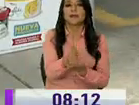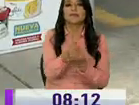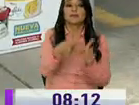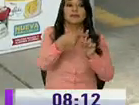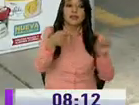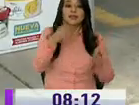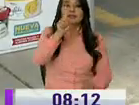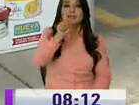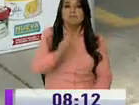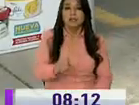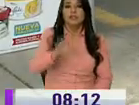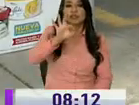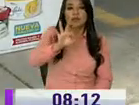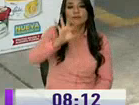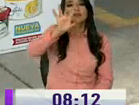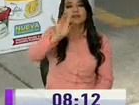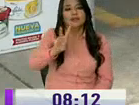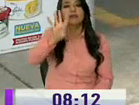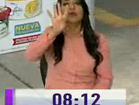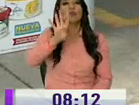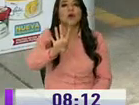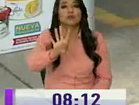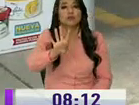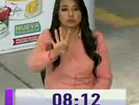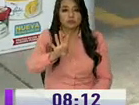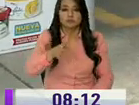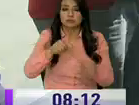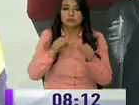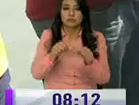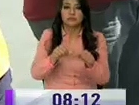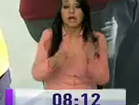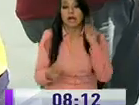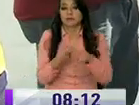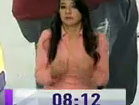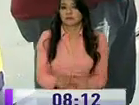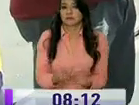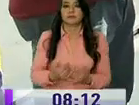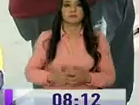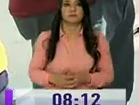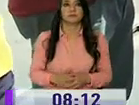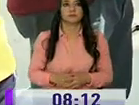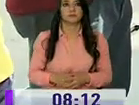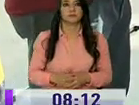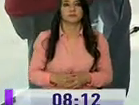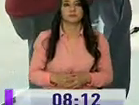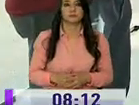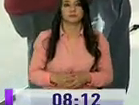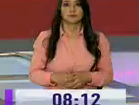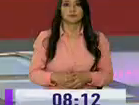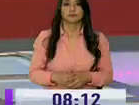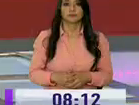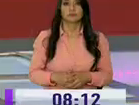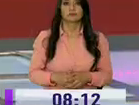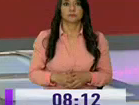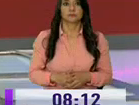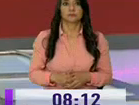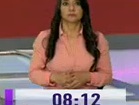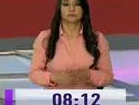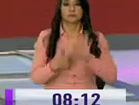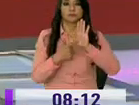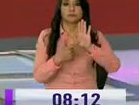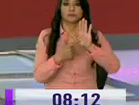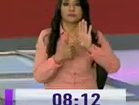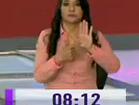1974 un subsidio por el uso de combustibles fósiles, informó Patricia Aldaz. Lo que estábamos viendo